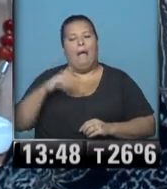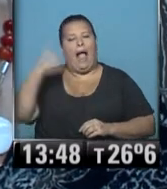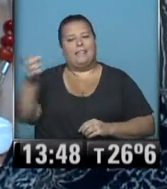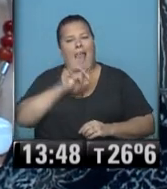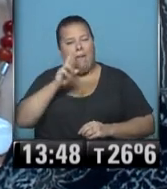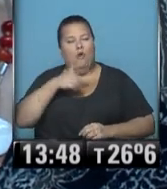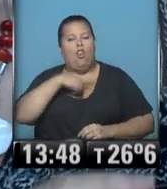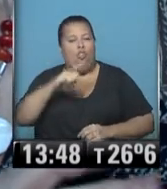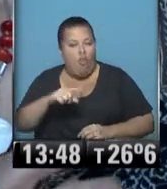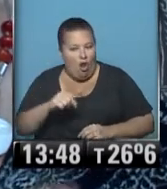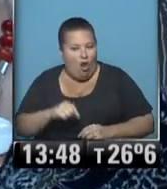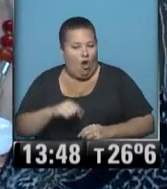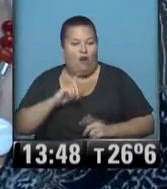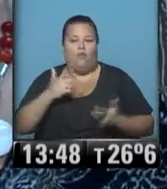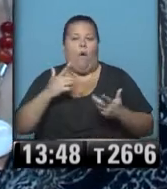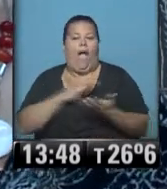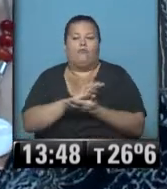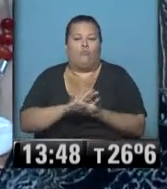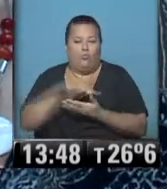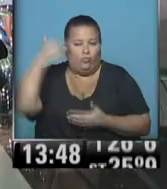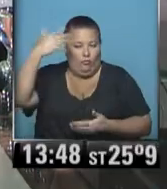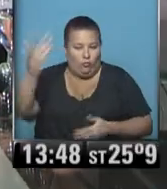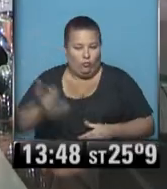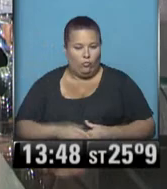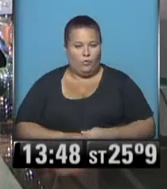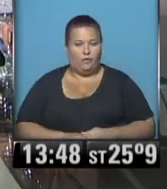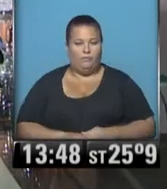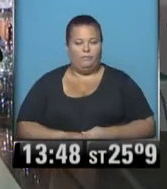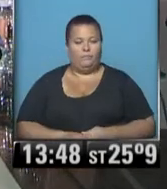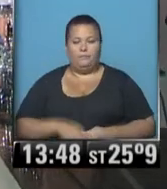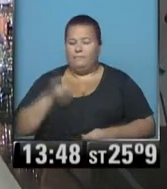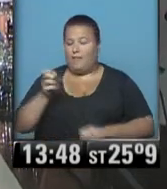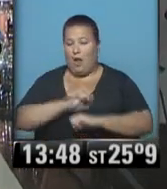un dolor que es insuperable. Un delito aberrante.